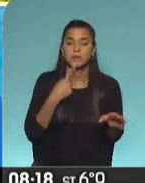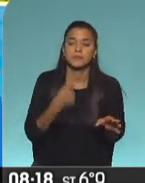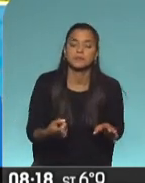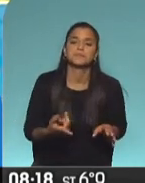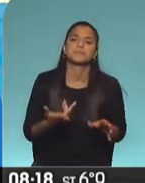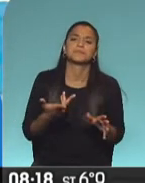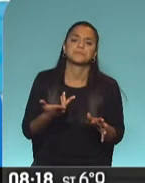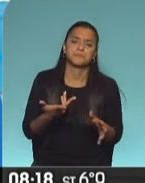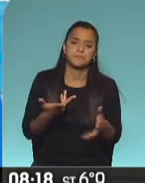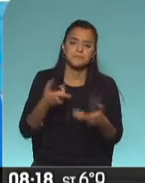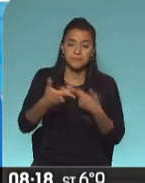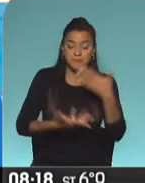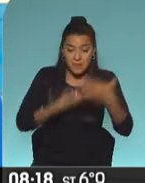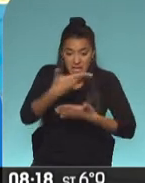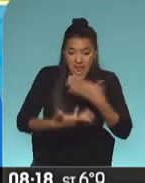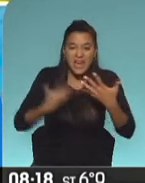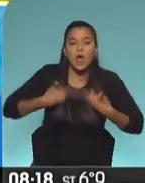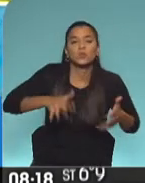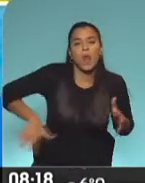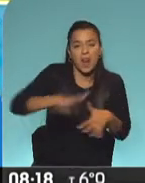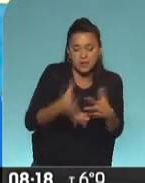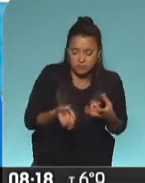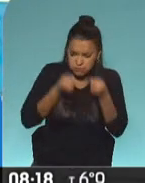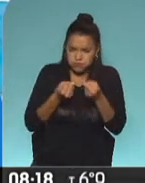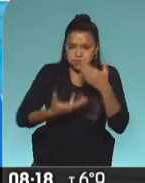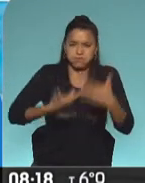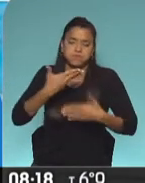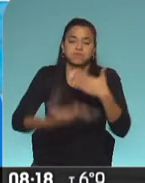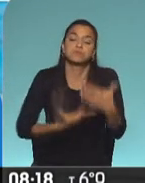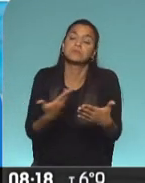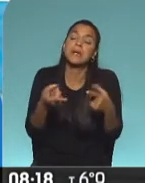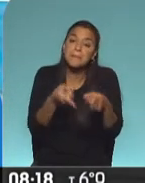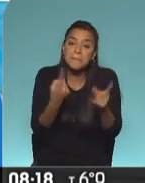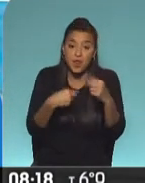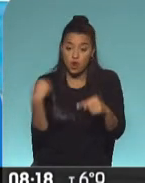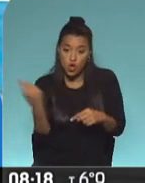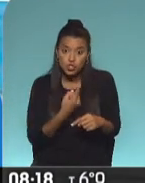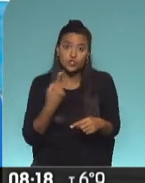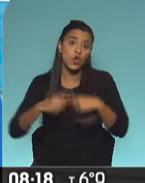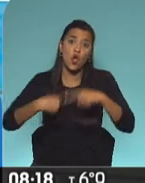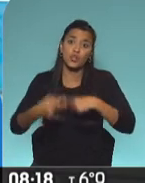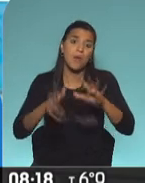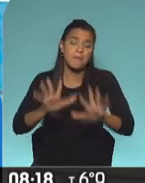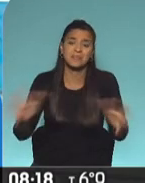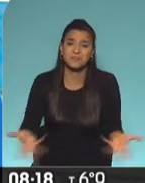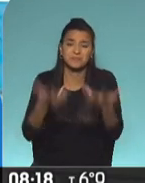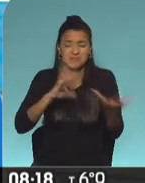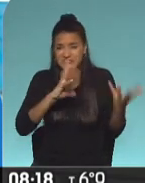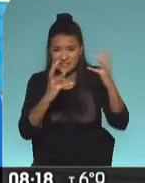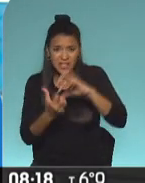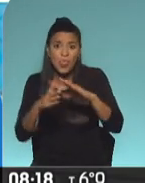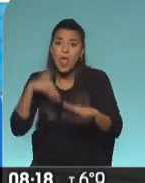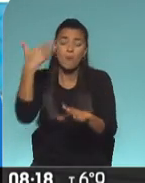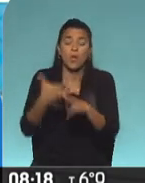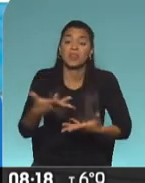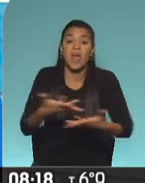de resiliencia que tiene la naturaleza es un elemento, digamos, pero si nosotros seguimos con estos niveles de destrucción, después va a ser